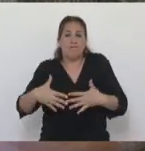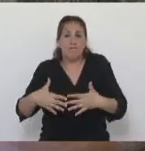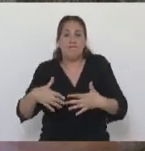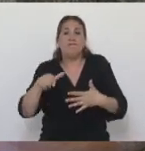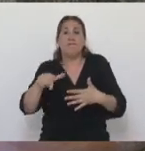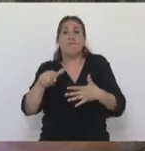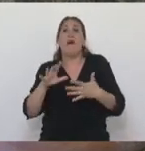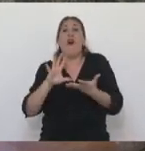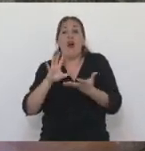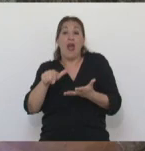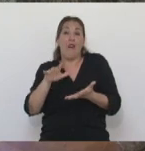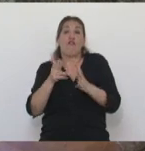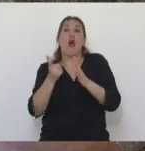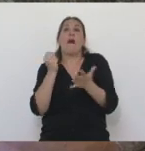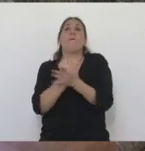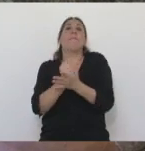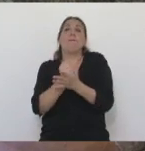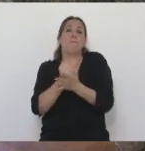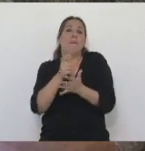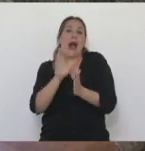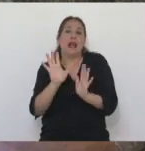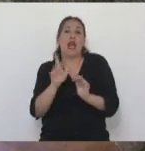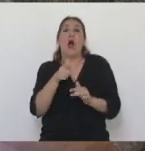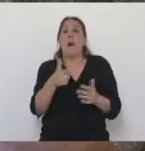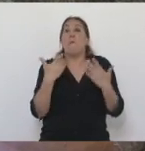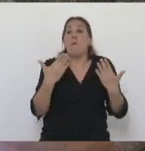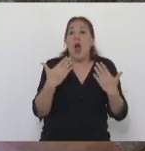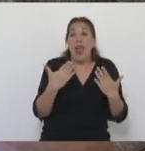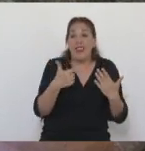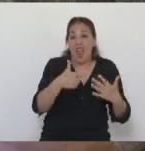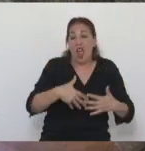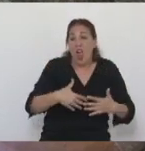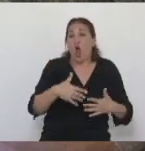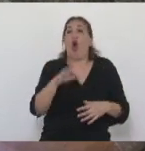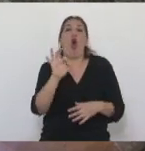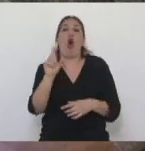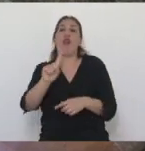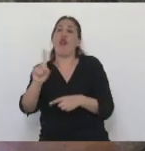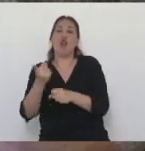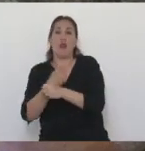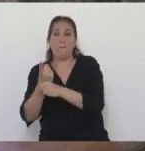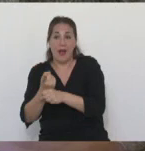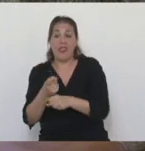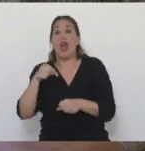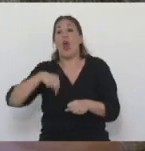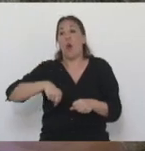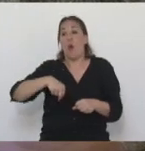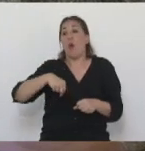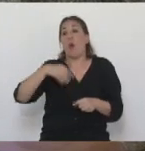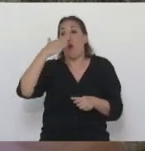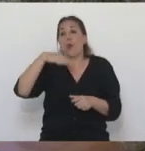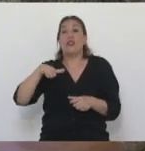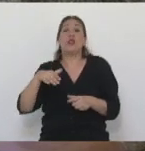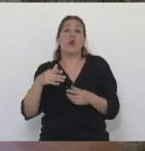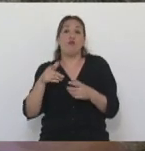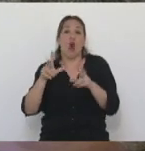ese paradigma se era totalmente capaz o totalmente incapaz. Y en este último caso se actuaba a